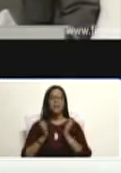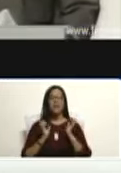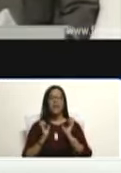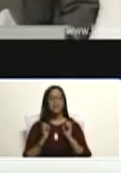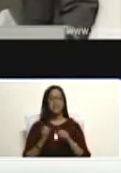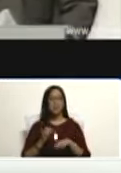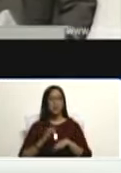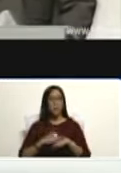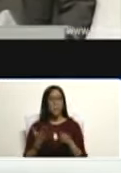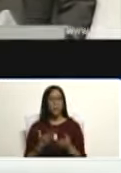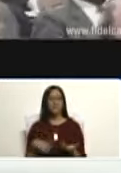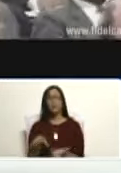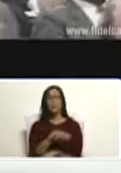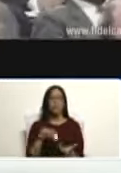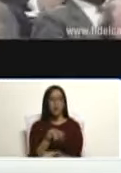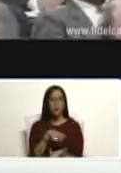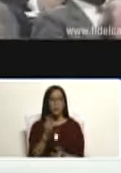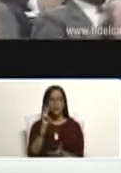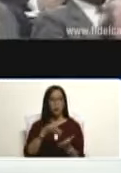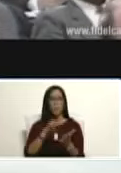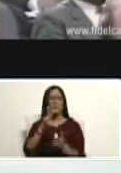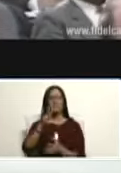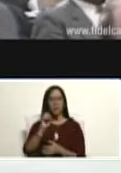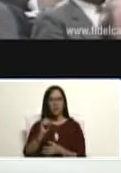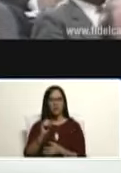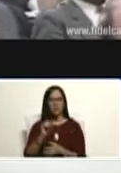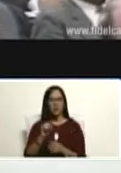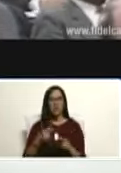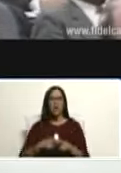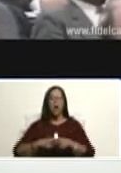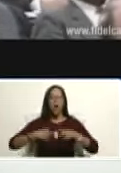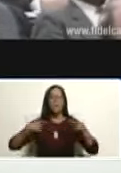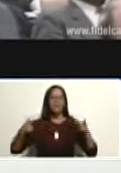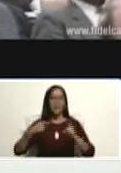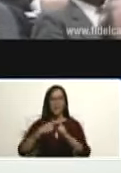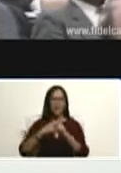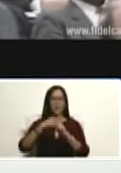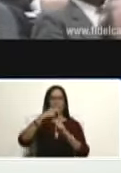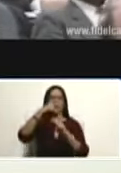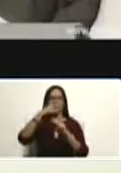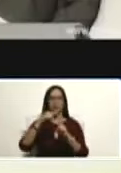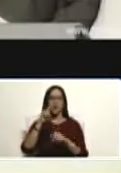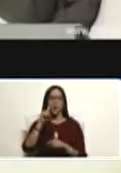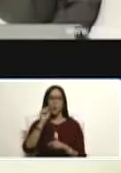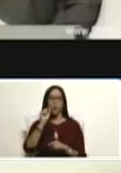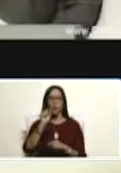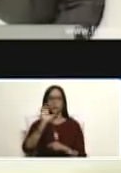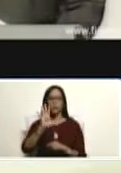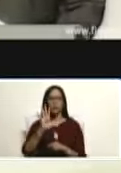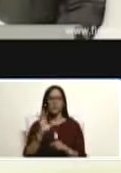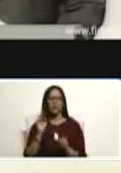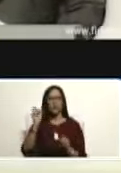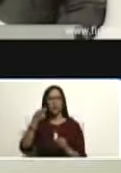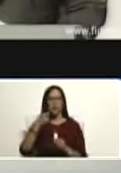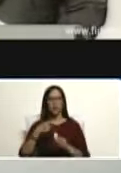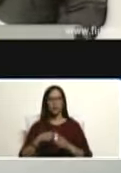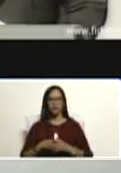porque sería una catástrofe que en el 2030 aumentara la temperatura 1.5 grados.